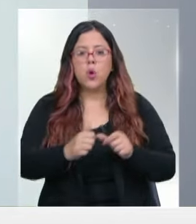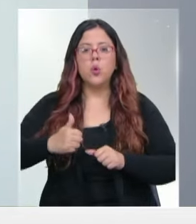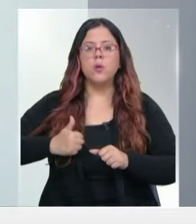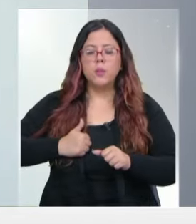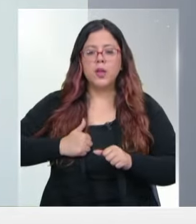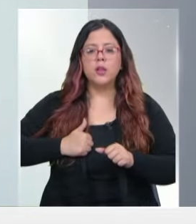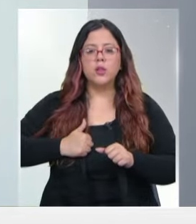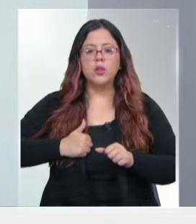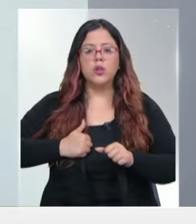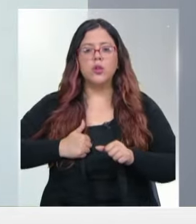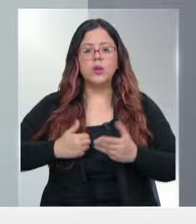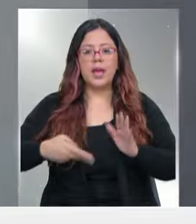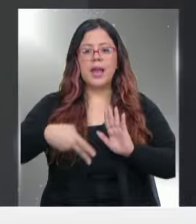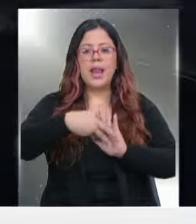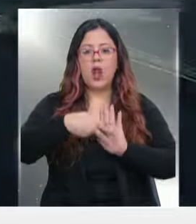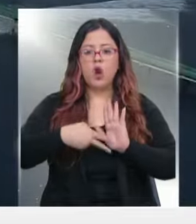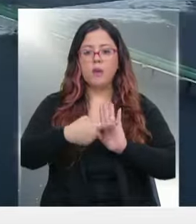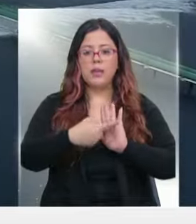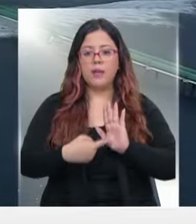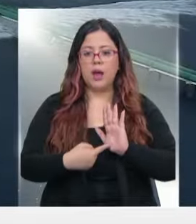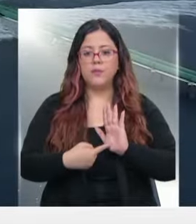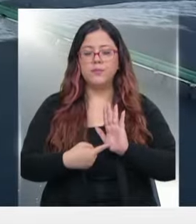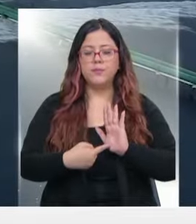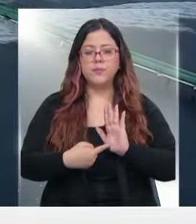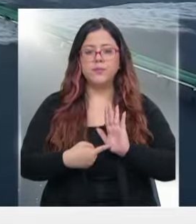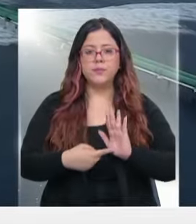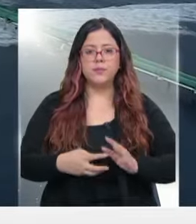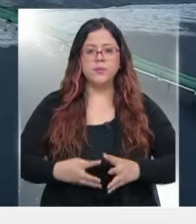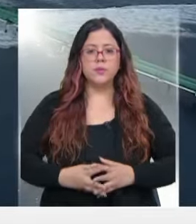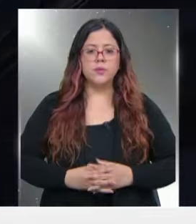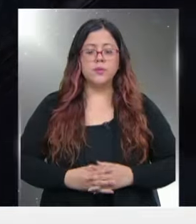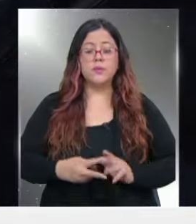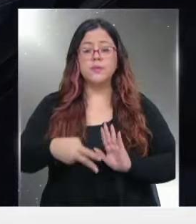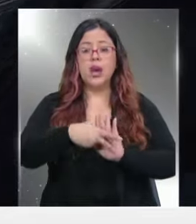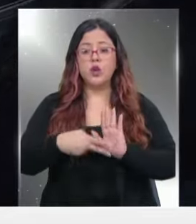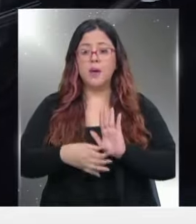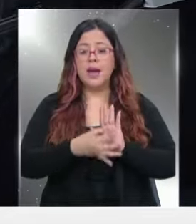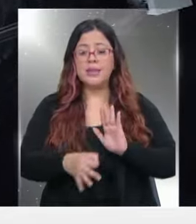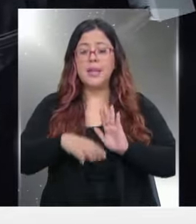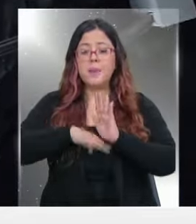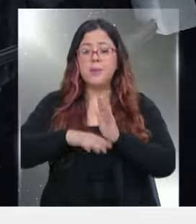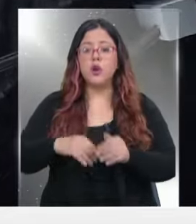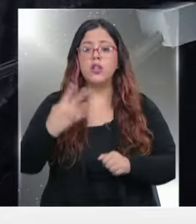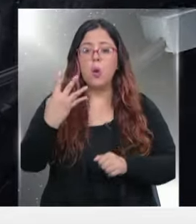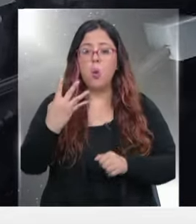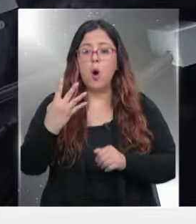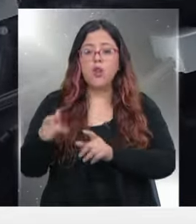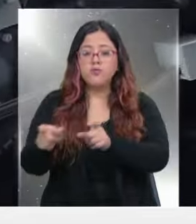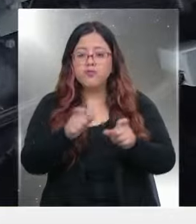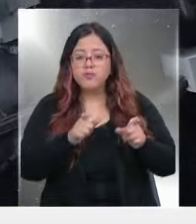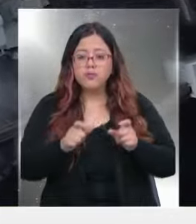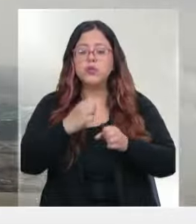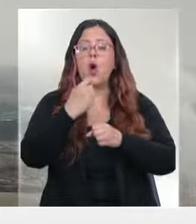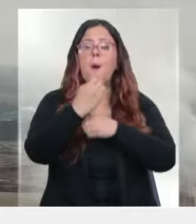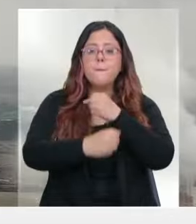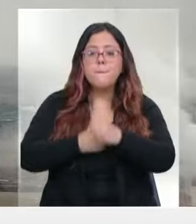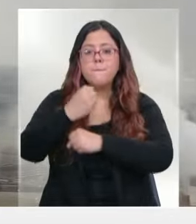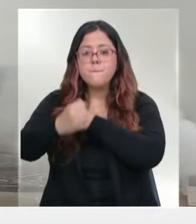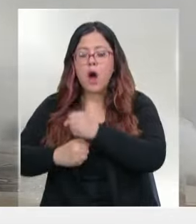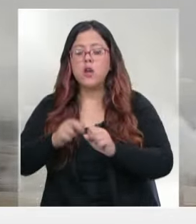de las disposiciones que la norma se establece. La norma establece un mínimo de 4 monitoreos al año y los resultados